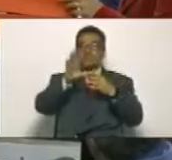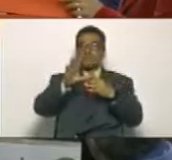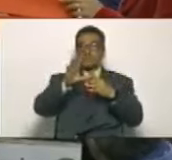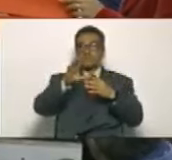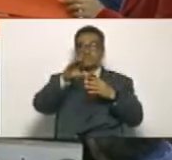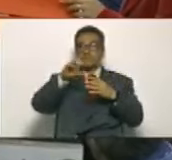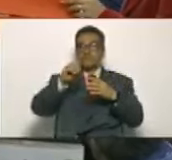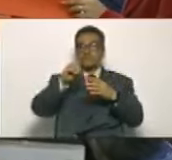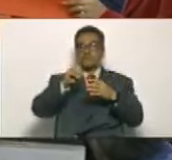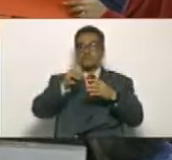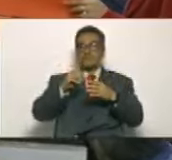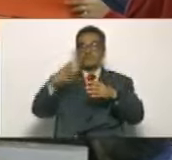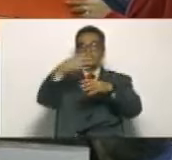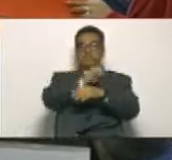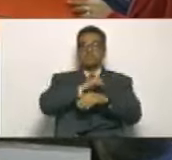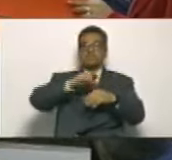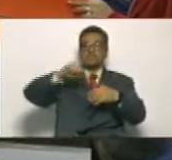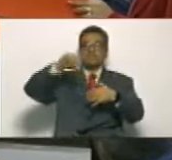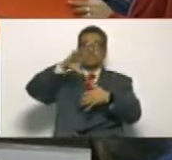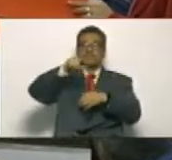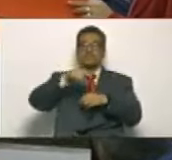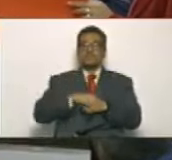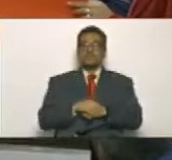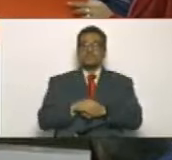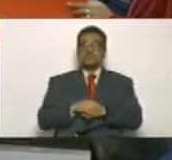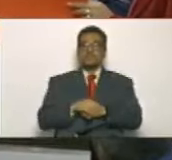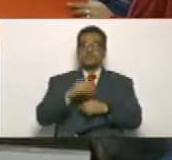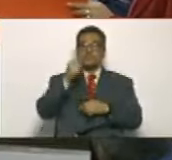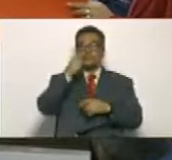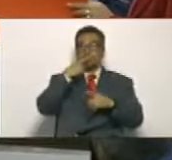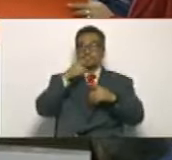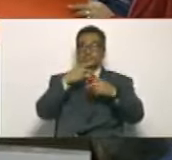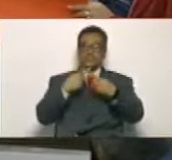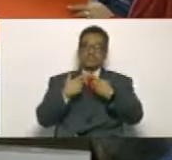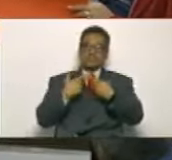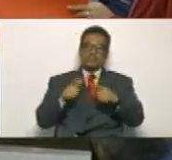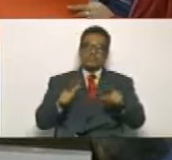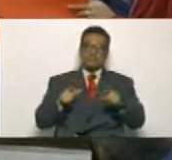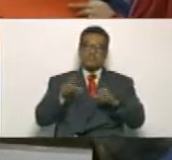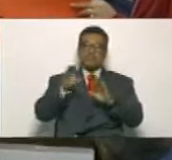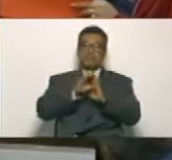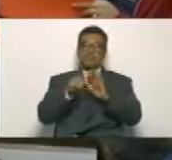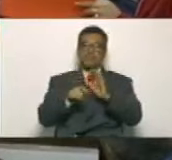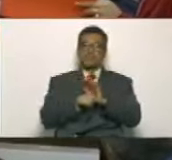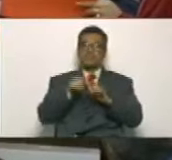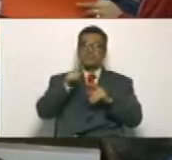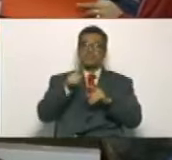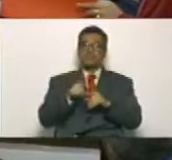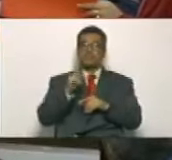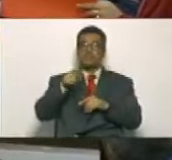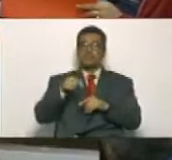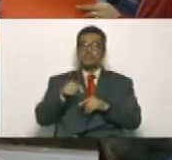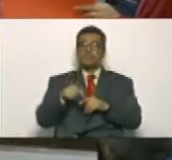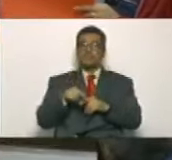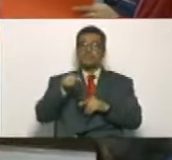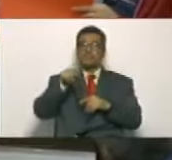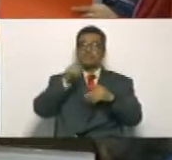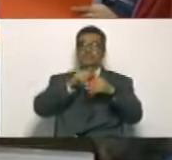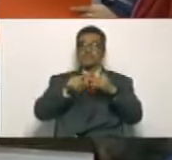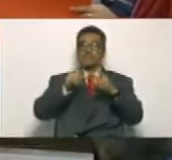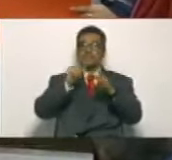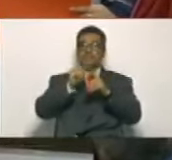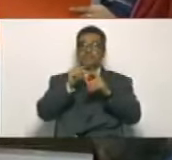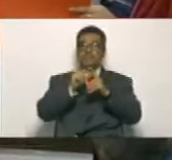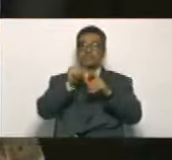centenario de la conquista de América en términos de independencia y constitución. Y luego dice también, hay una frase